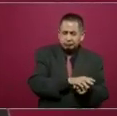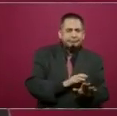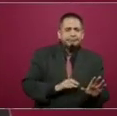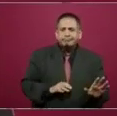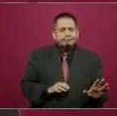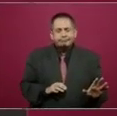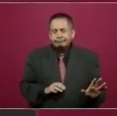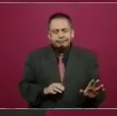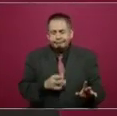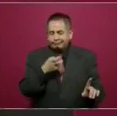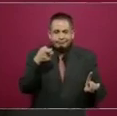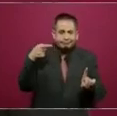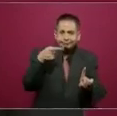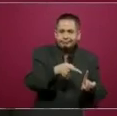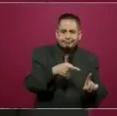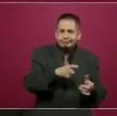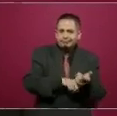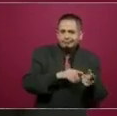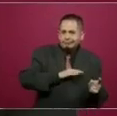no es